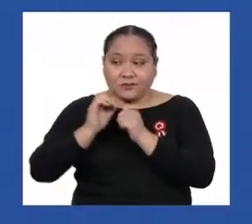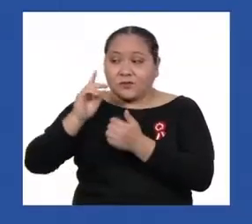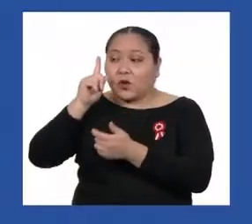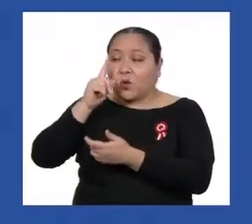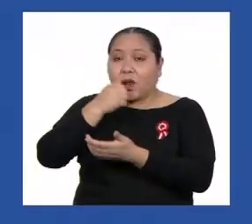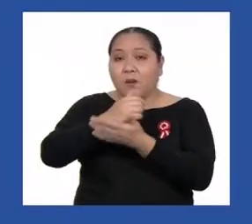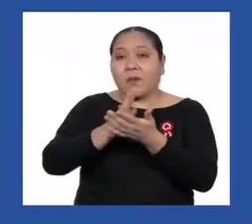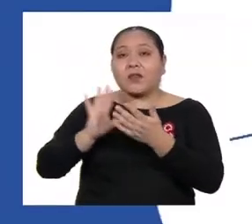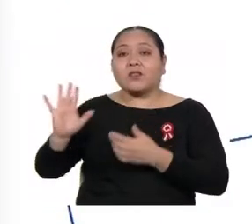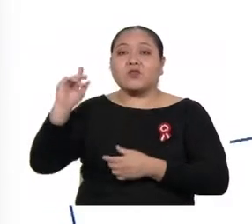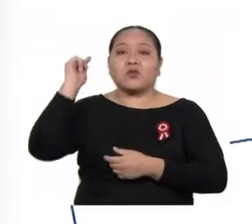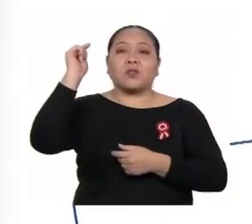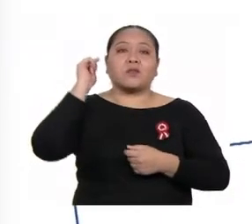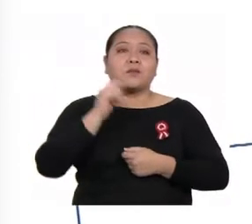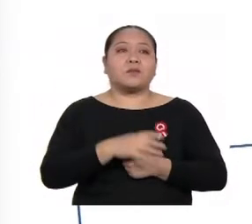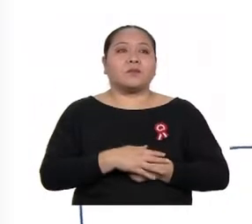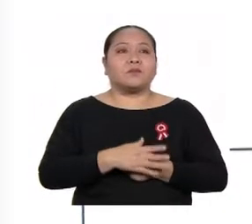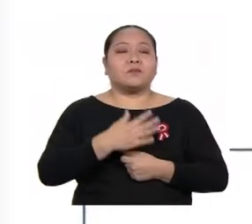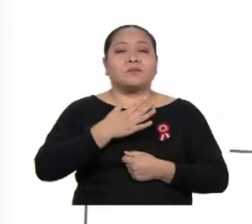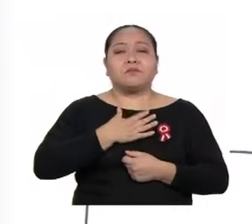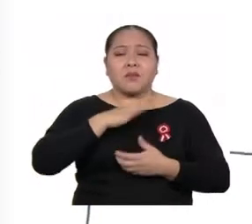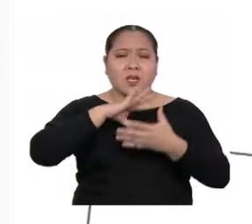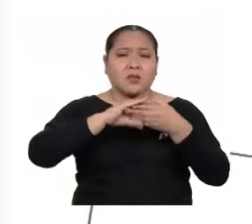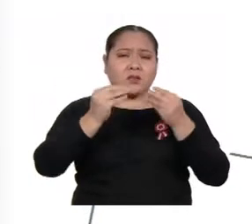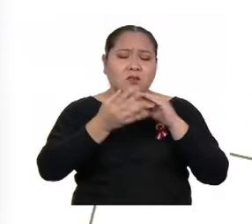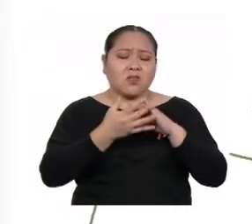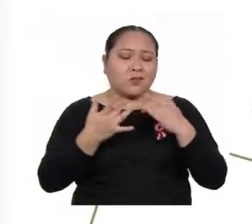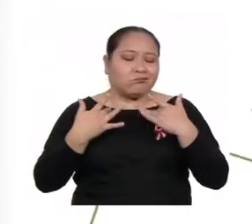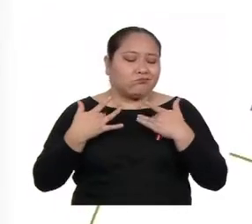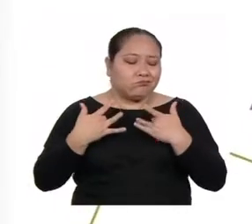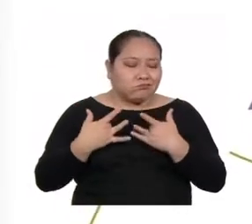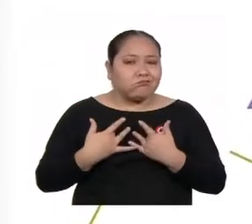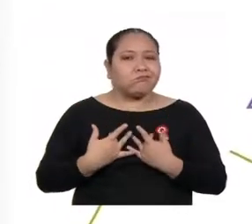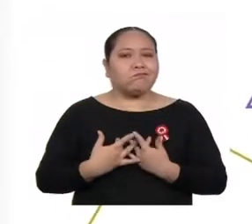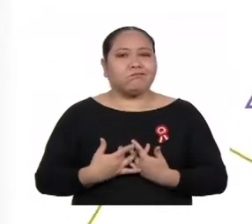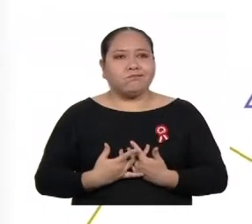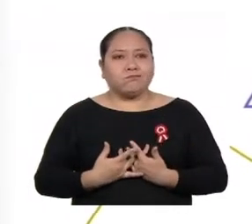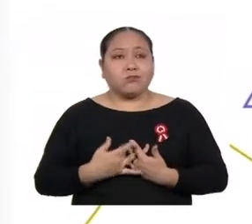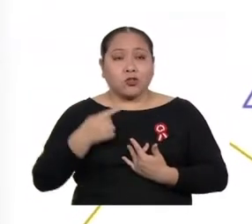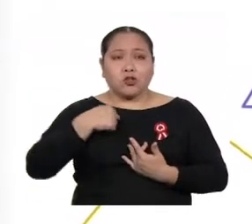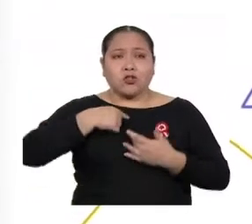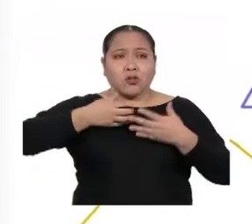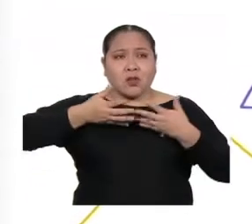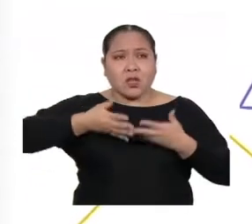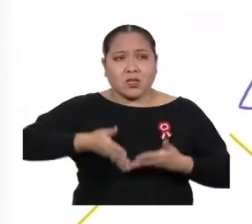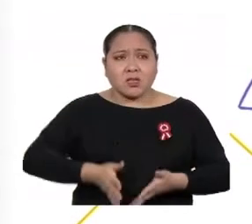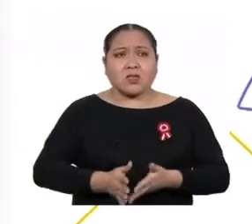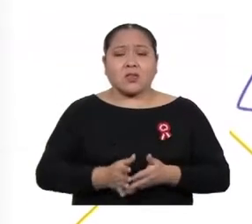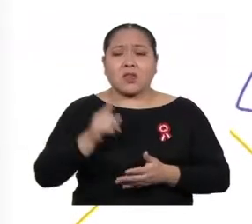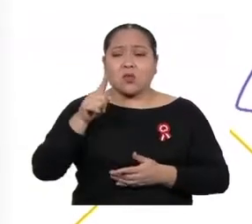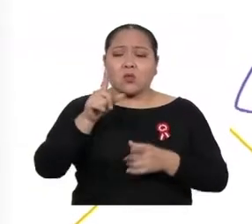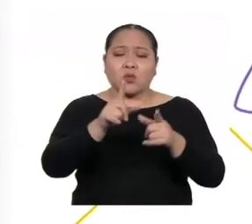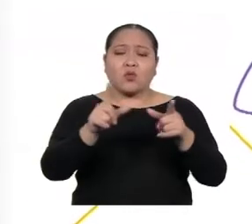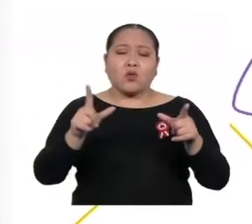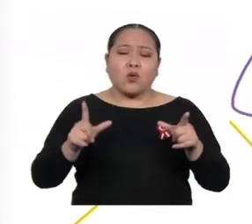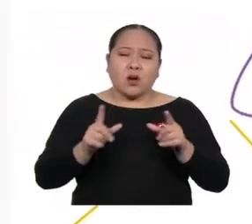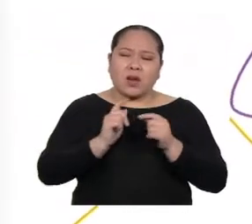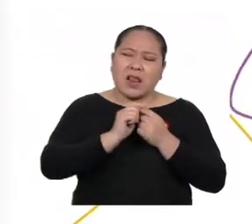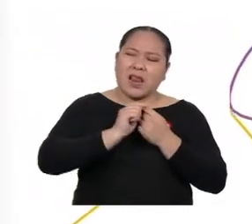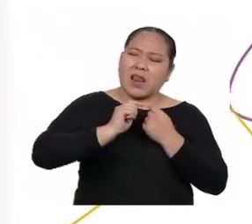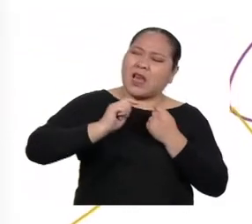testimonio. Mi historia es bastante triste. Nací en una de las más